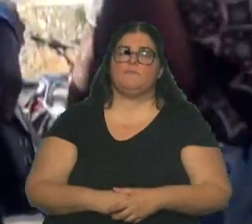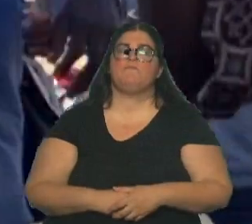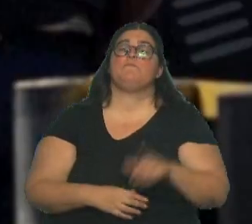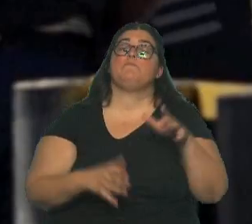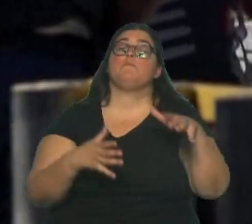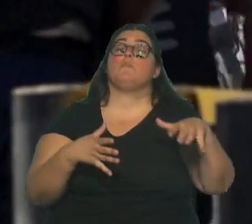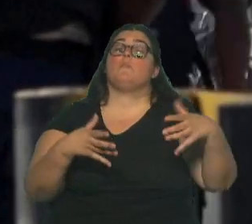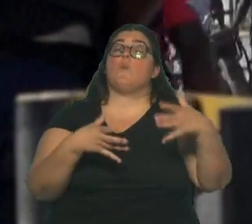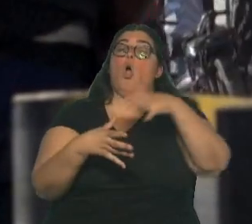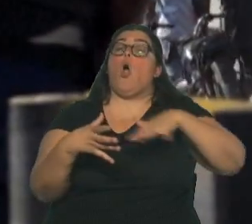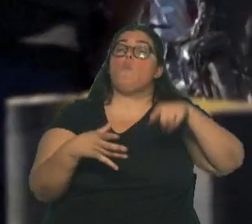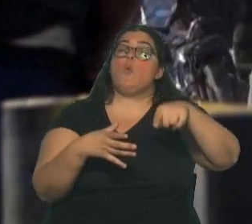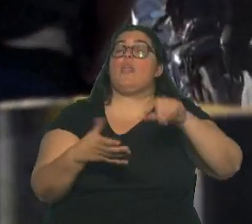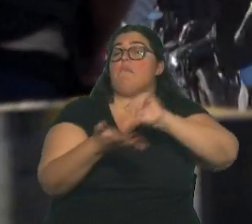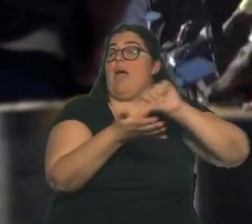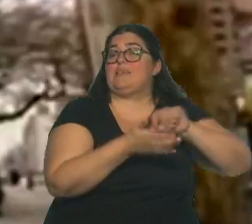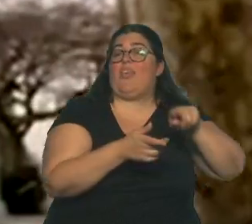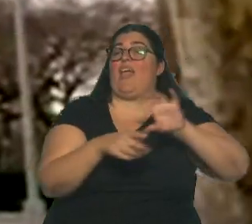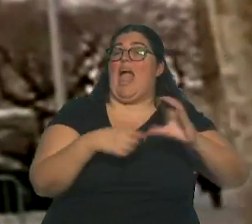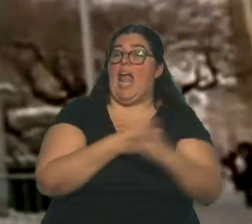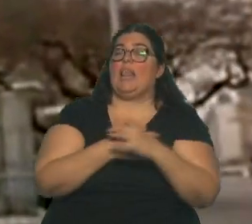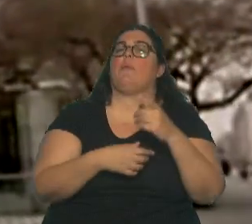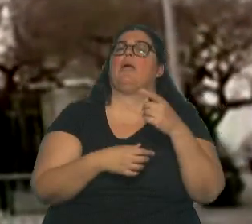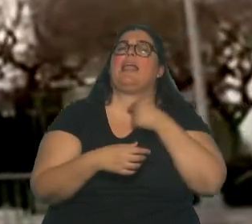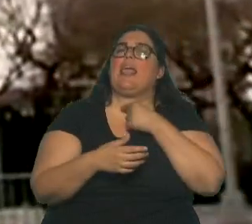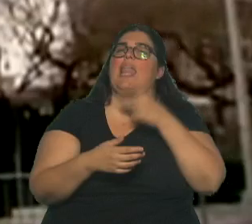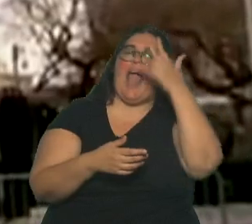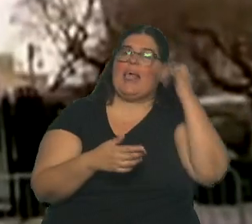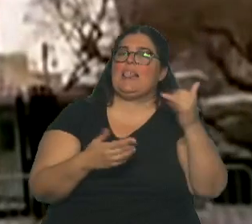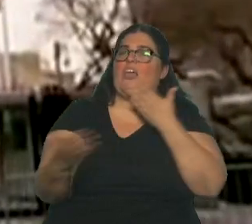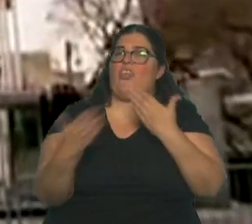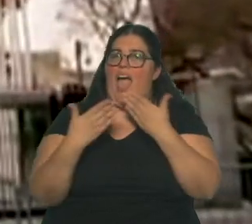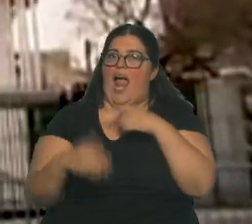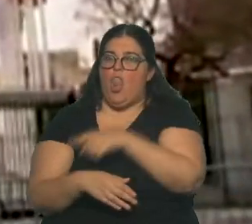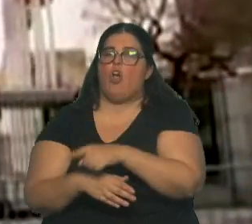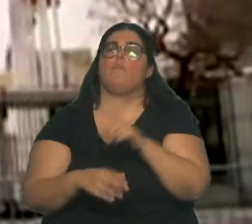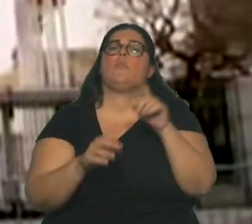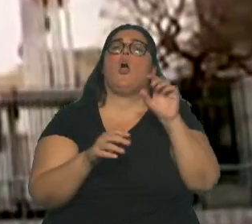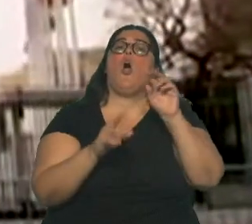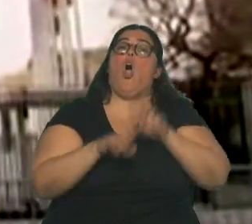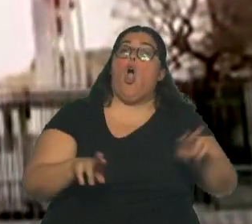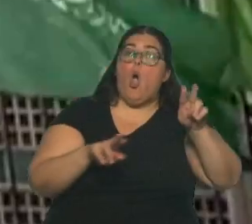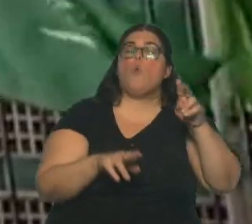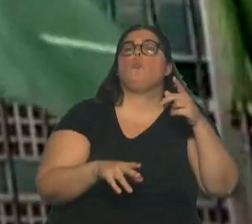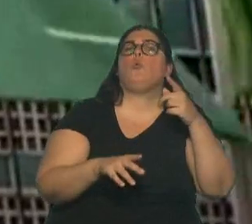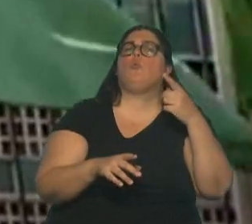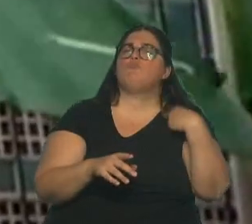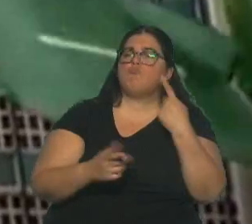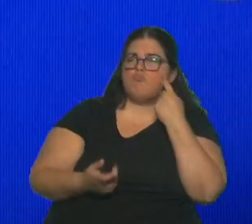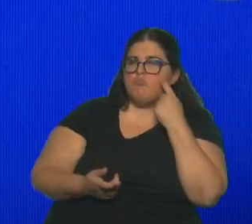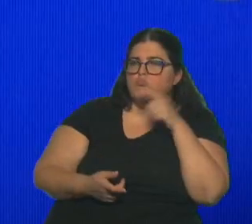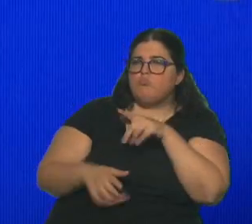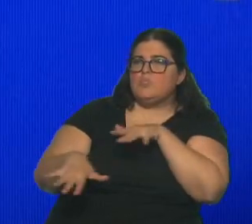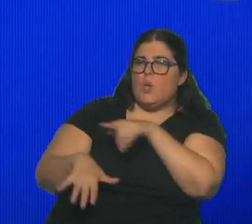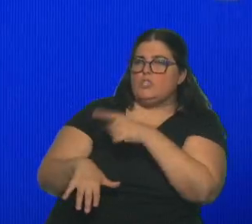intenta abrir un diálogo con las partes en Haití, en tanto la ONU y su Consejo de Seguridad siguen muy de cerca el conflicto.